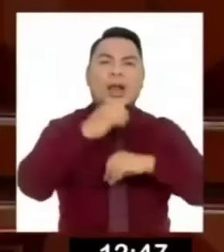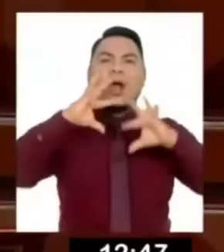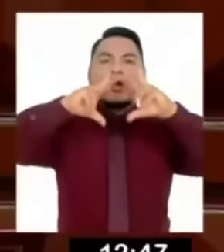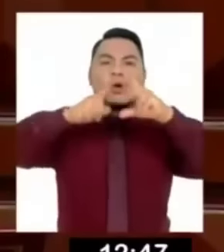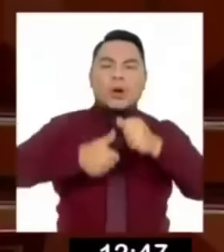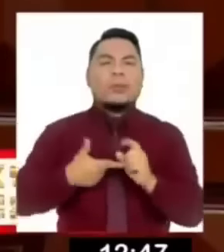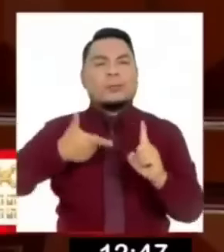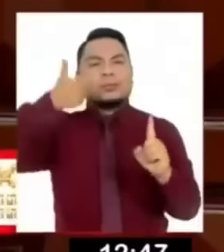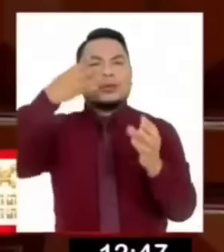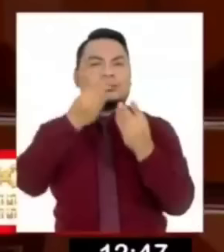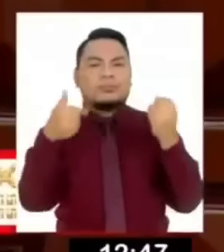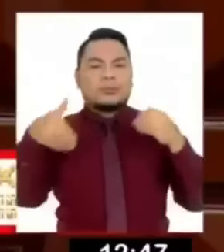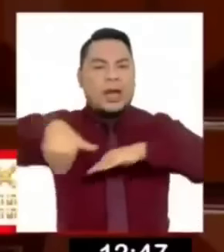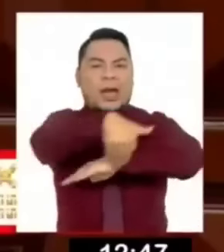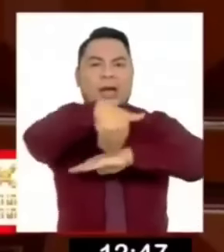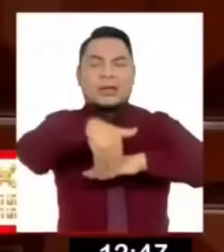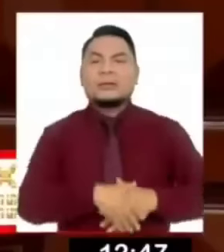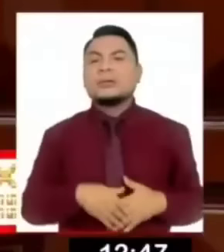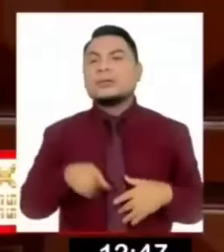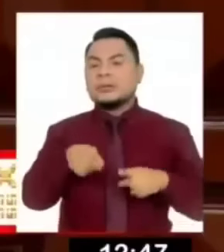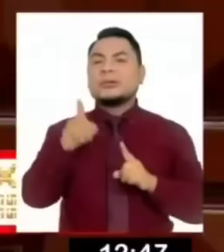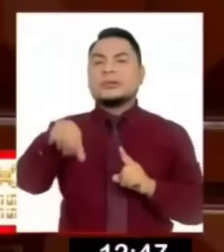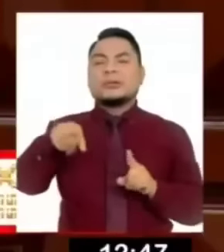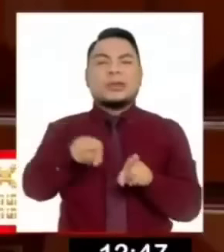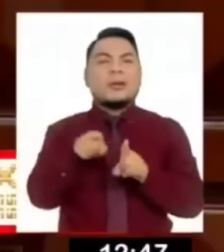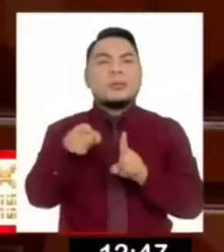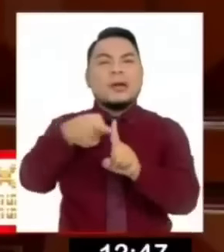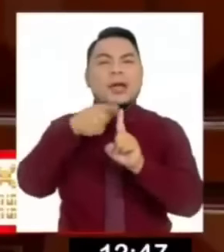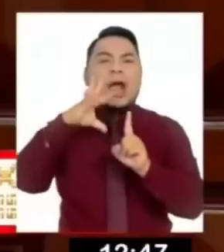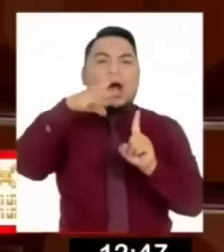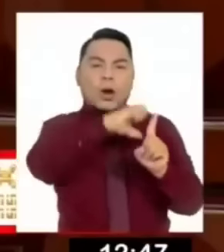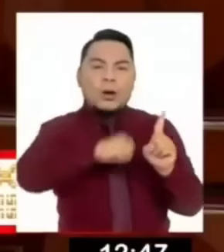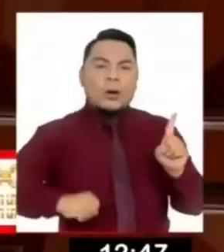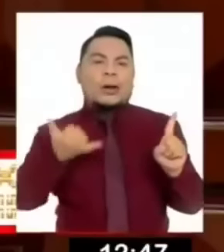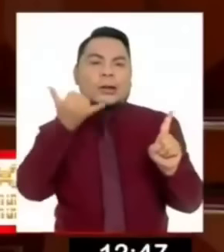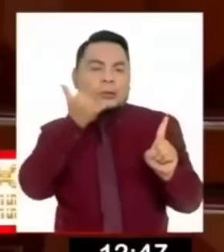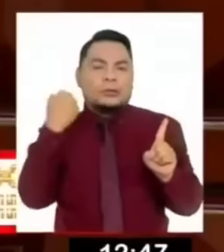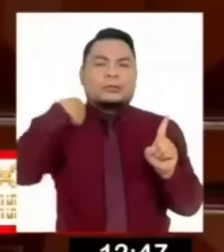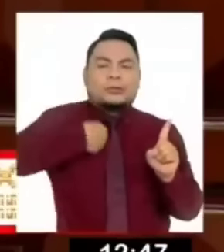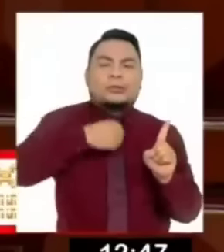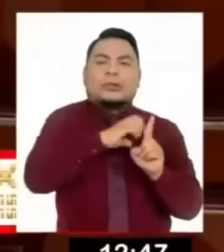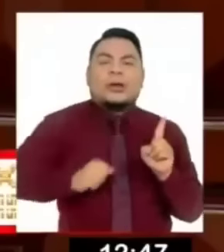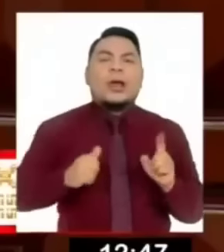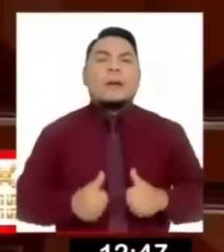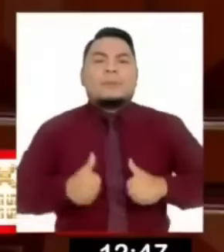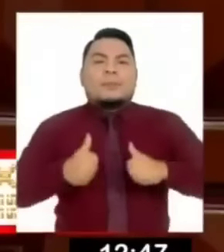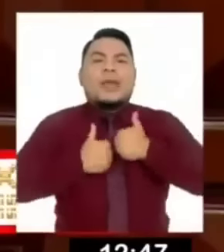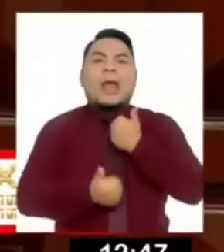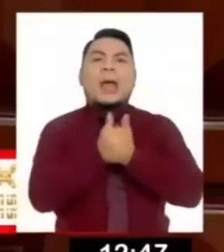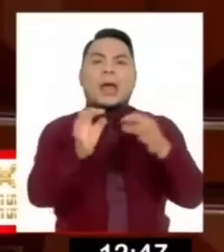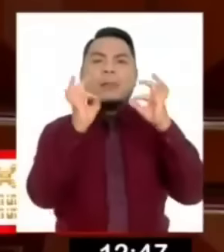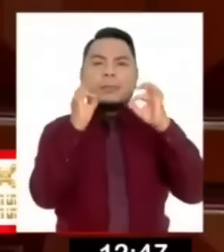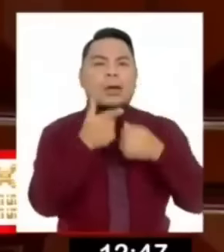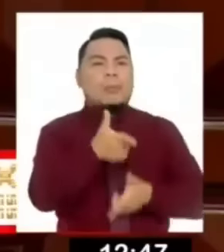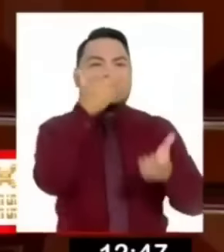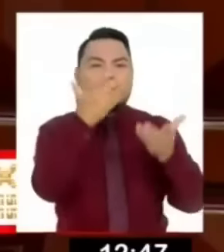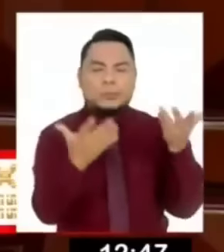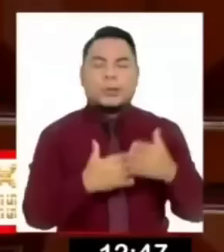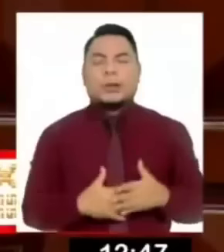robos callejeros. Las agresiones a la integridad física de las personas y a sus vidas, nosotros